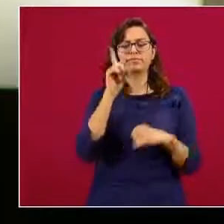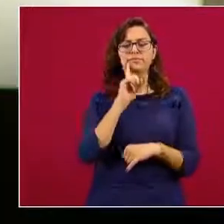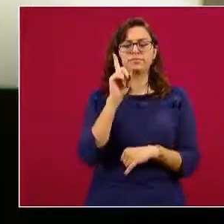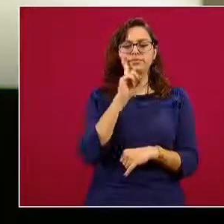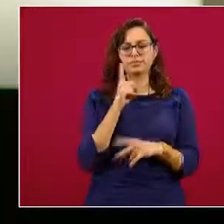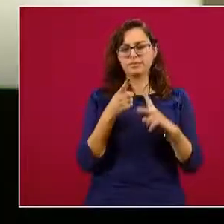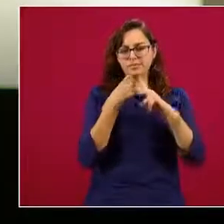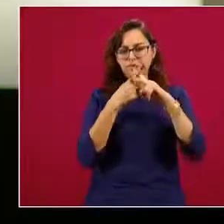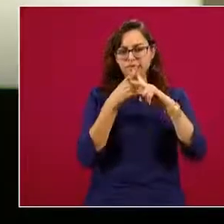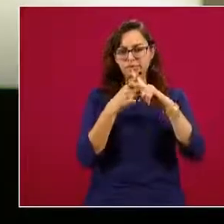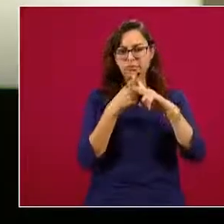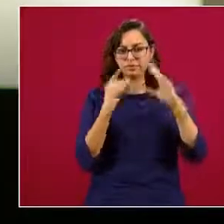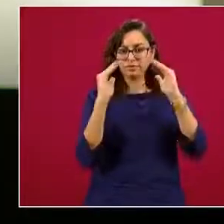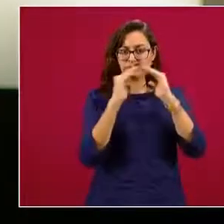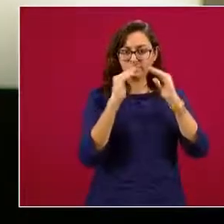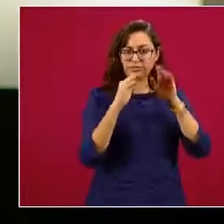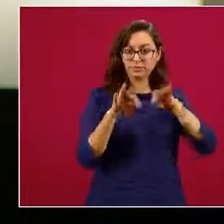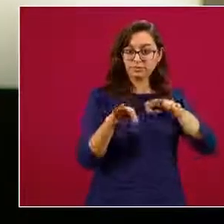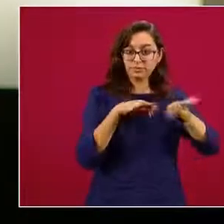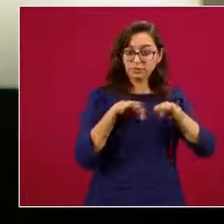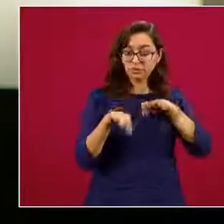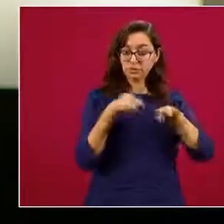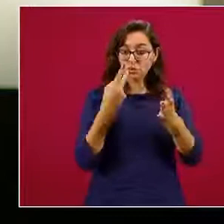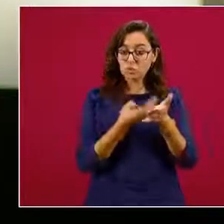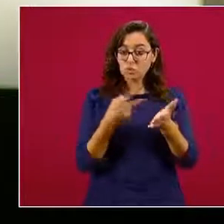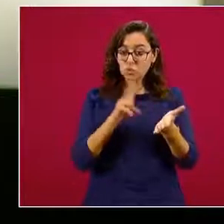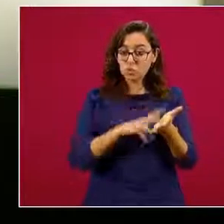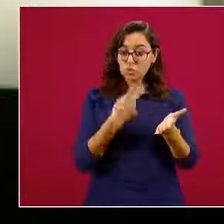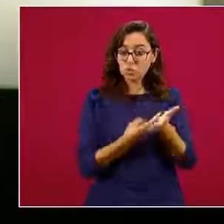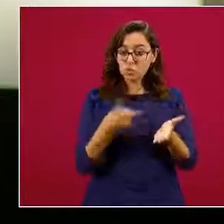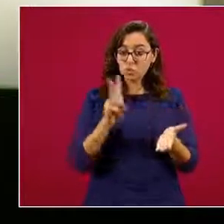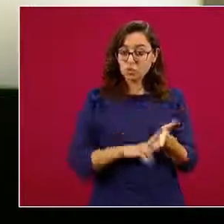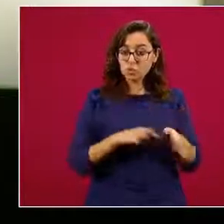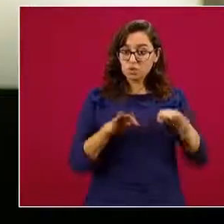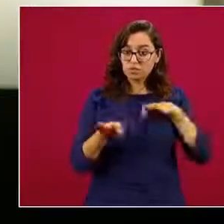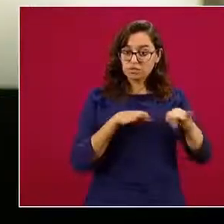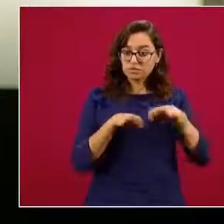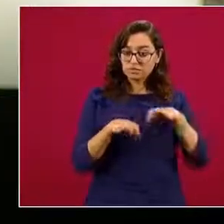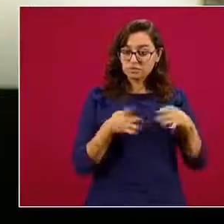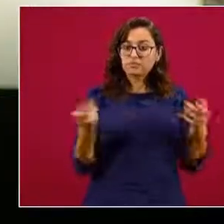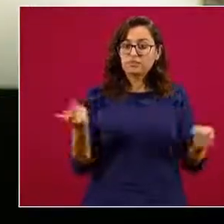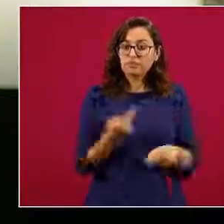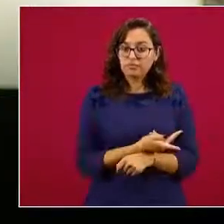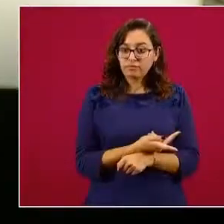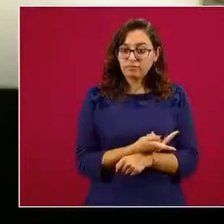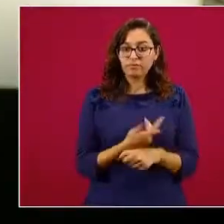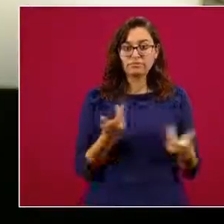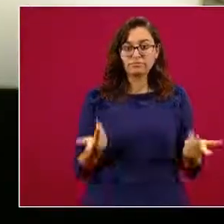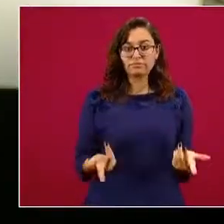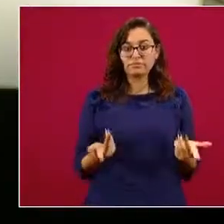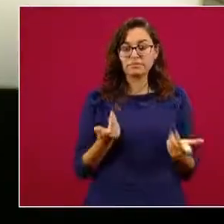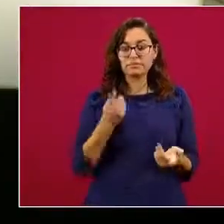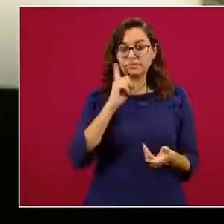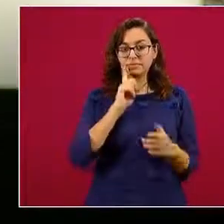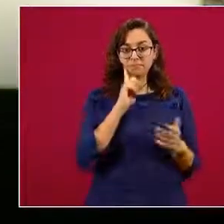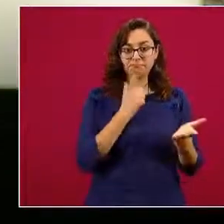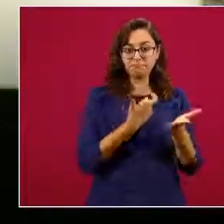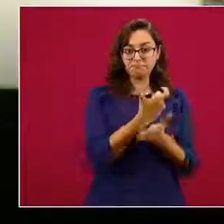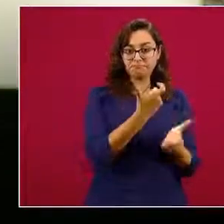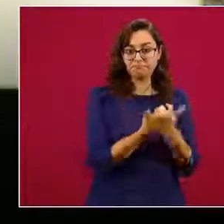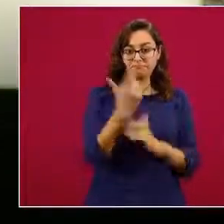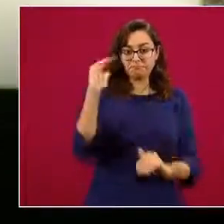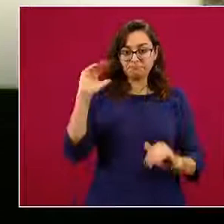el trabajo en casa, pues las mujeres hacen el triple, la cuestión de la disparidad de salarios en el ámbito